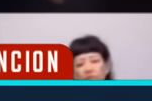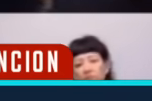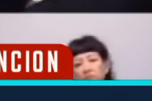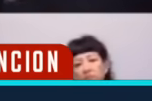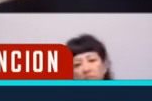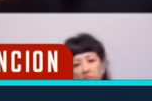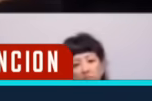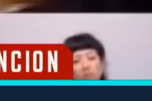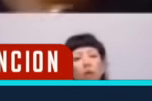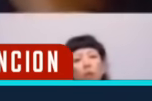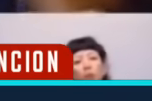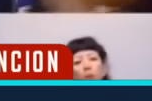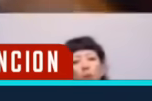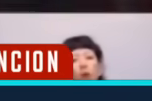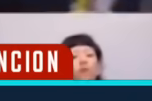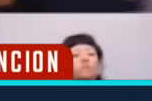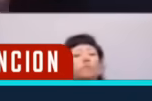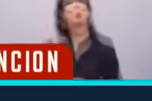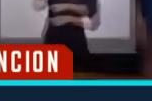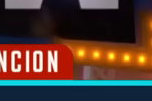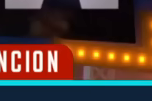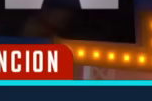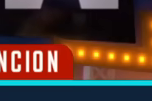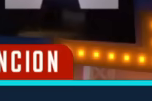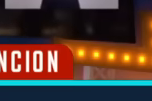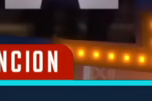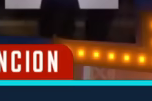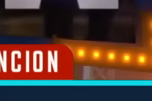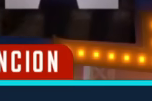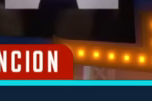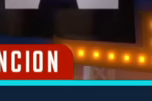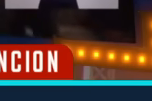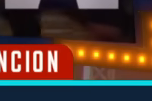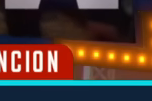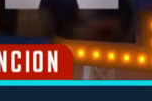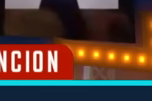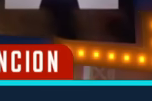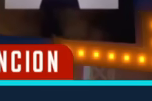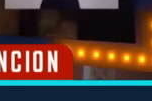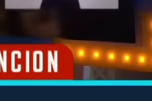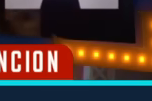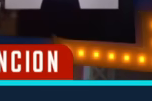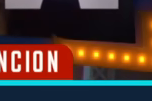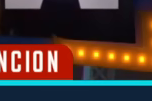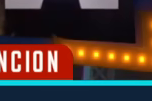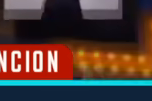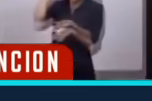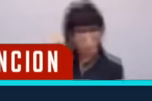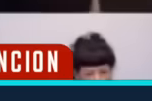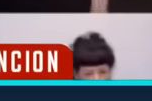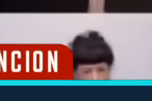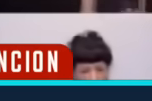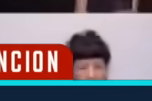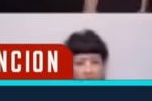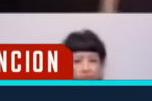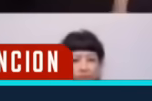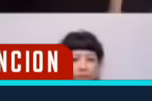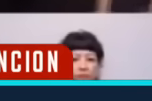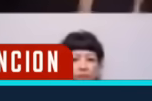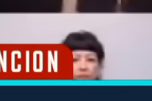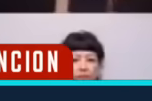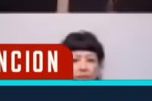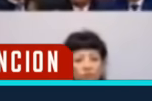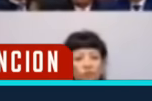Menos mal que la charlatana de al lado me imita en todo. Yo hago puchero, ella hace puchero. Yo hago ravioli, ella hace ravioli. Que mira. El